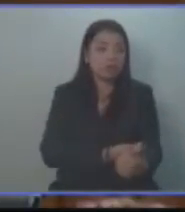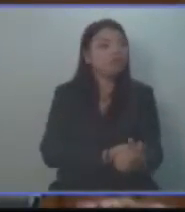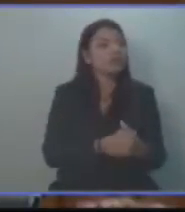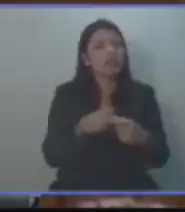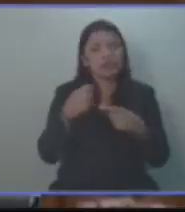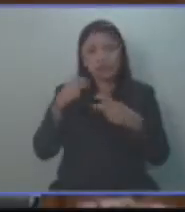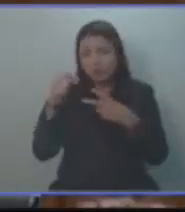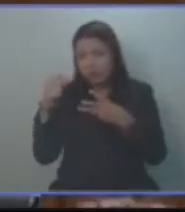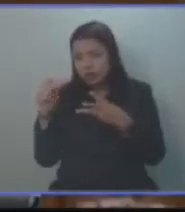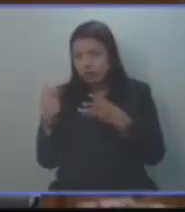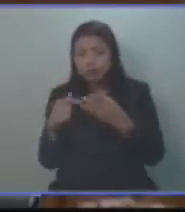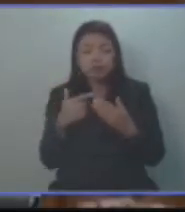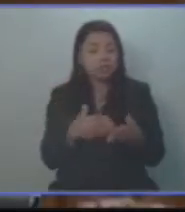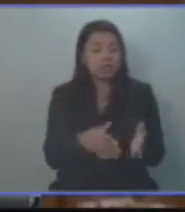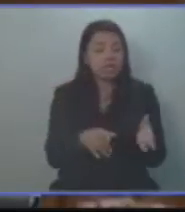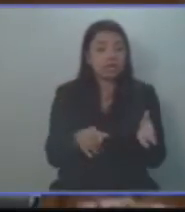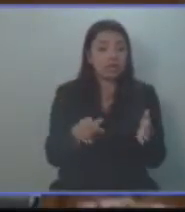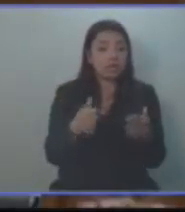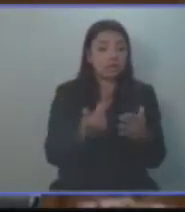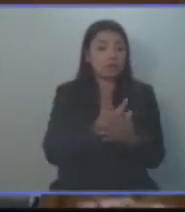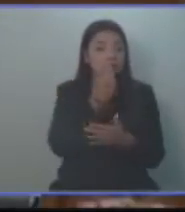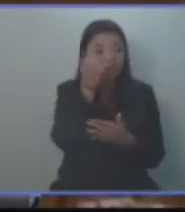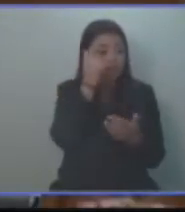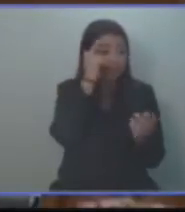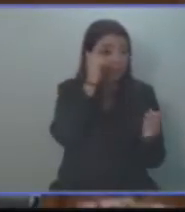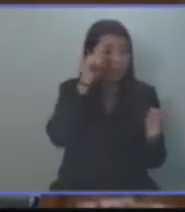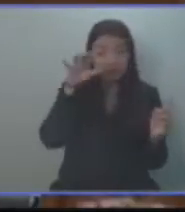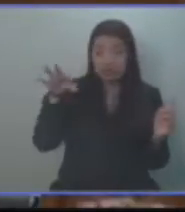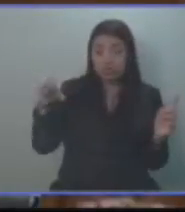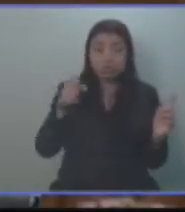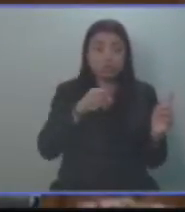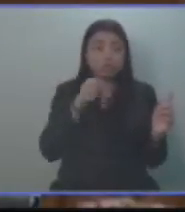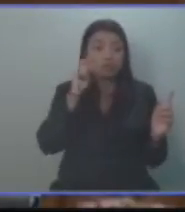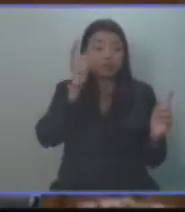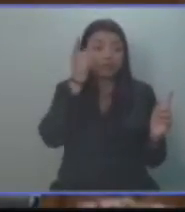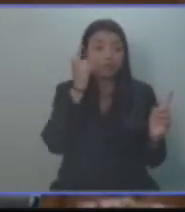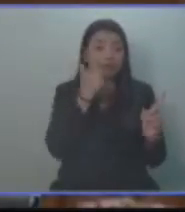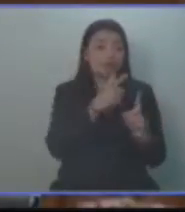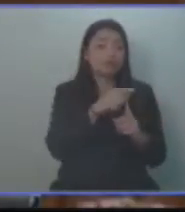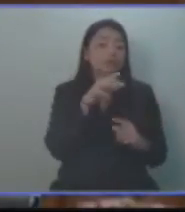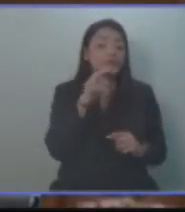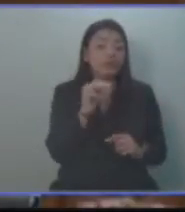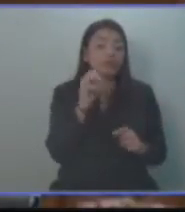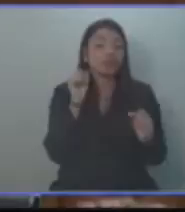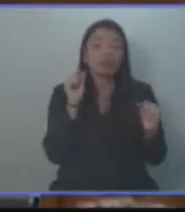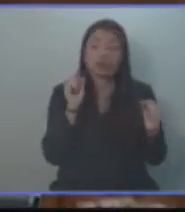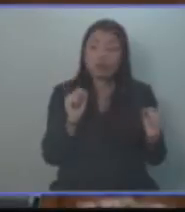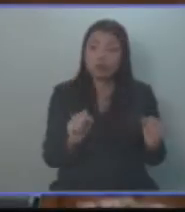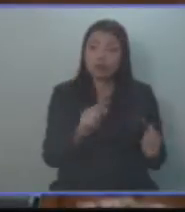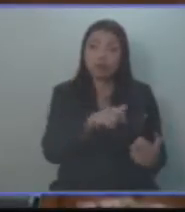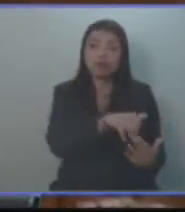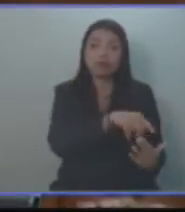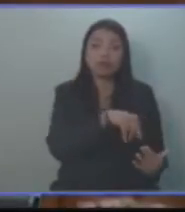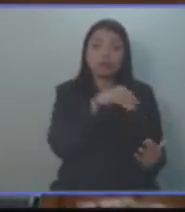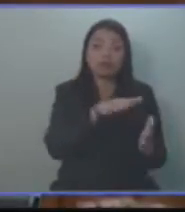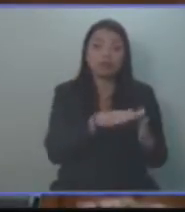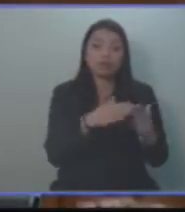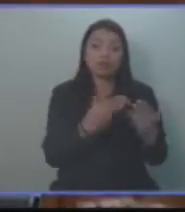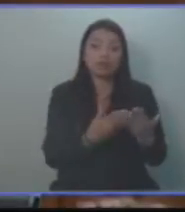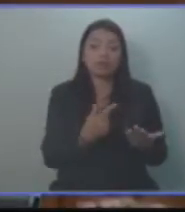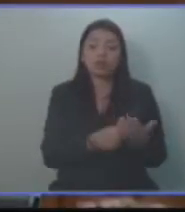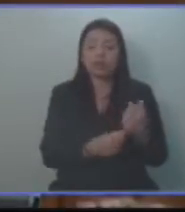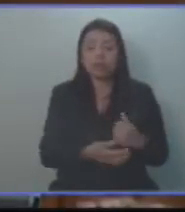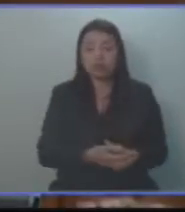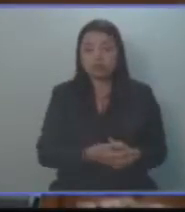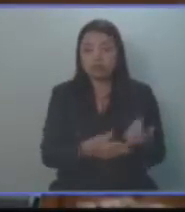nombrados por la institución de educación superior como docentes. M, llevar un expediente de cada estudiante de